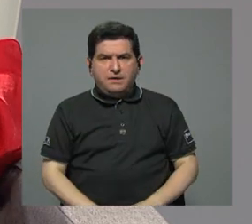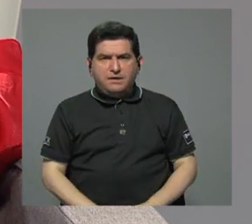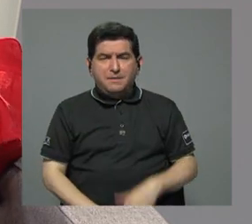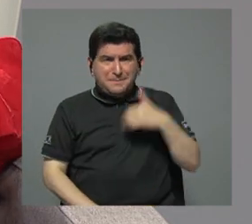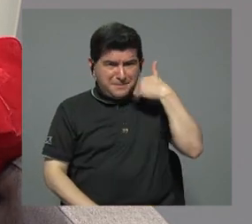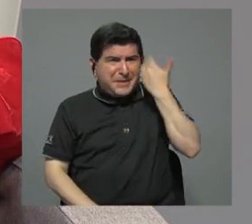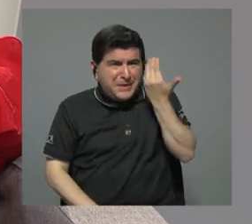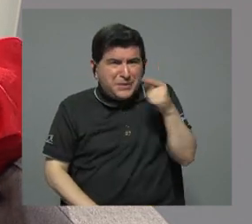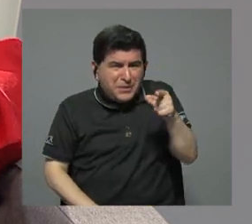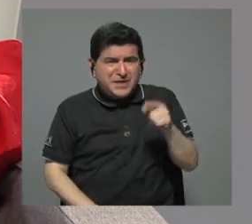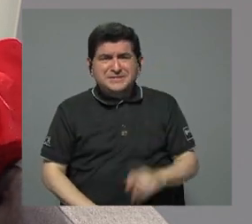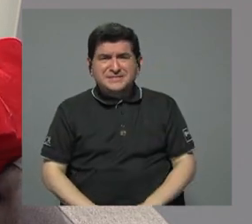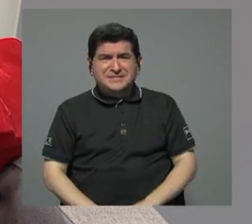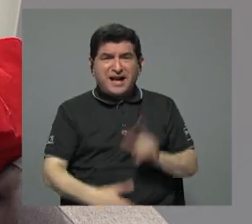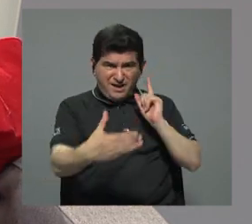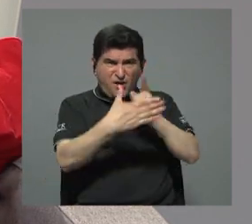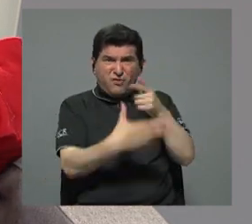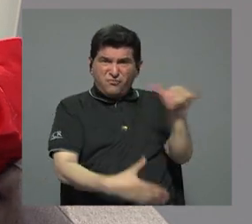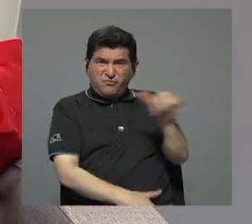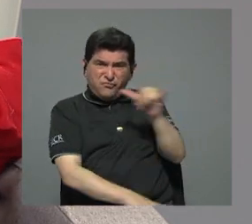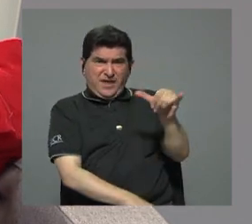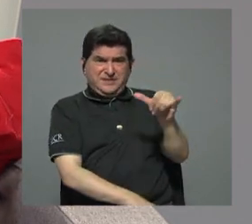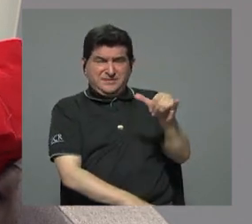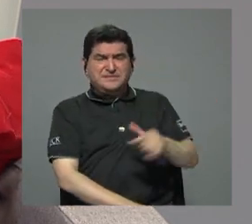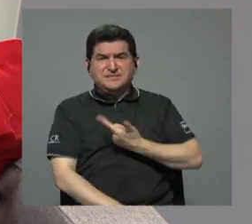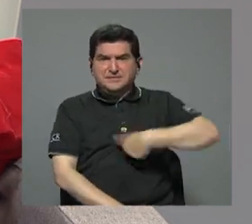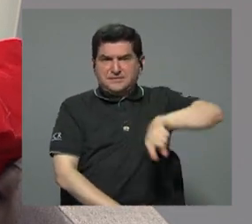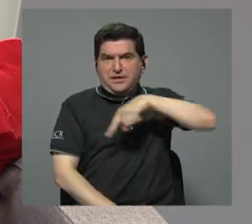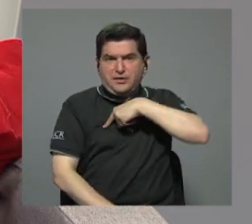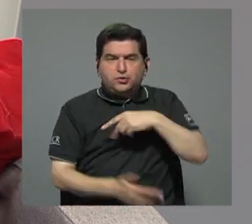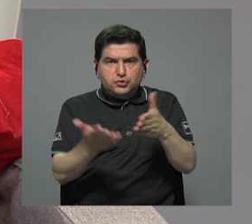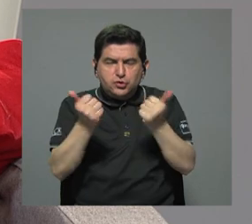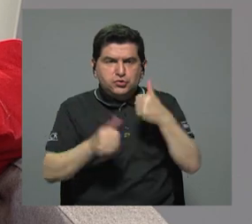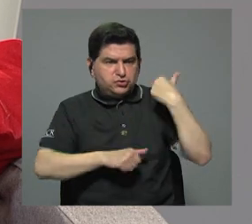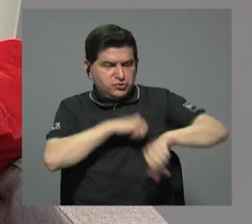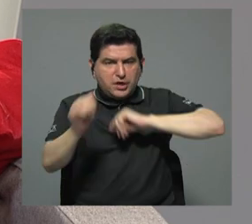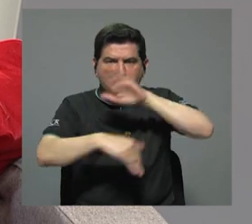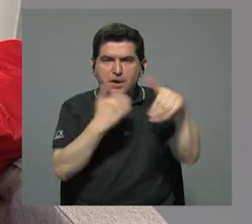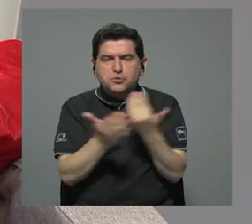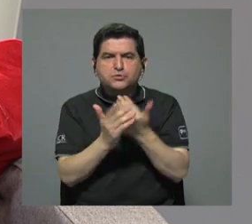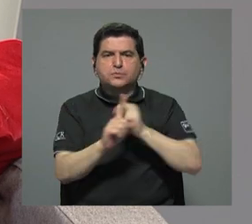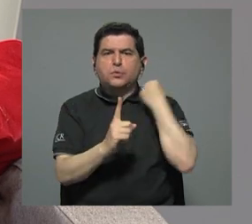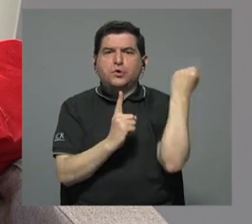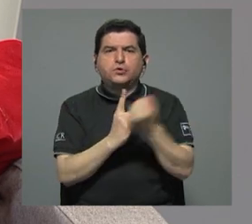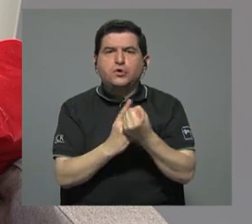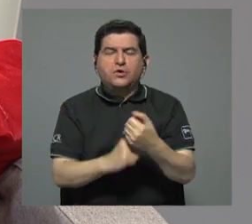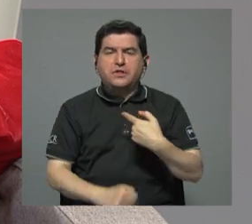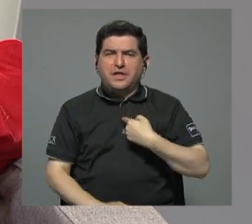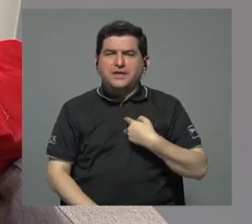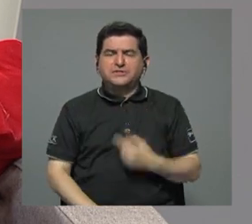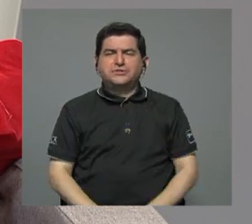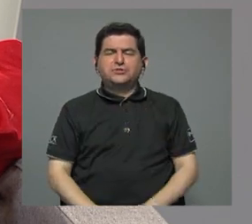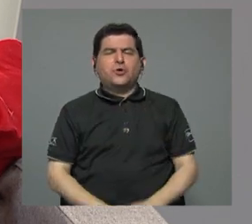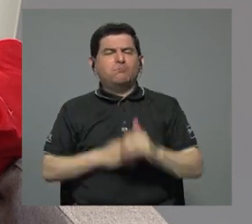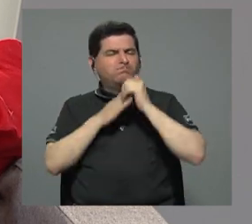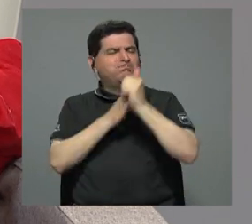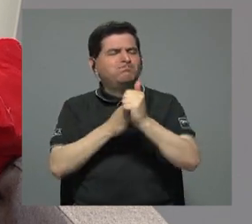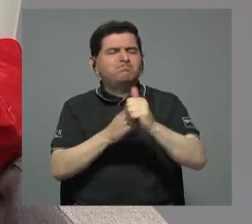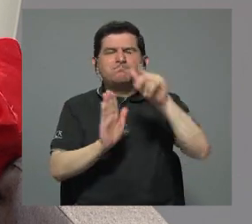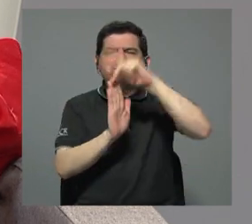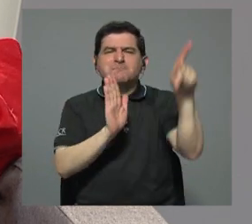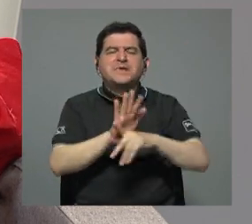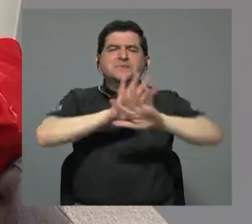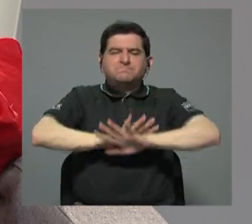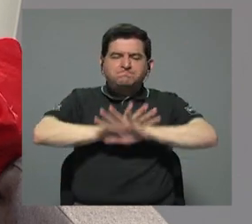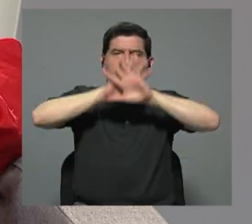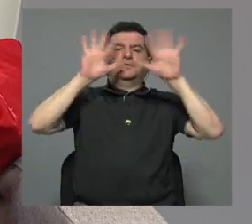vergüenza eso es una ofensa y por eso estamos si queremos pelear por todas estas situaciones yo no soy una bandera del principio y la